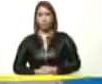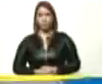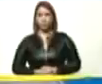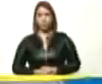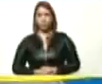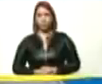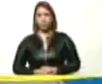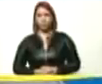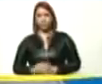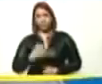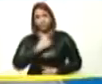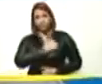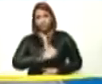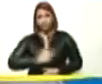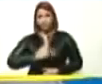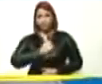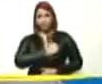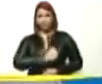lamentablemente,